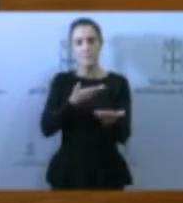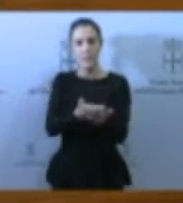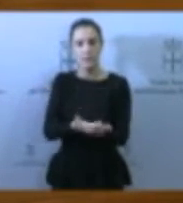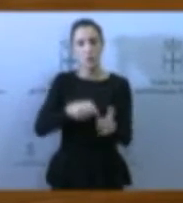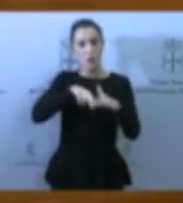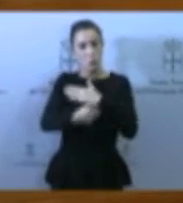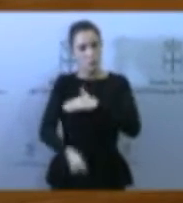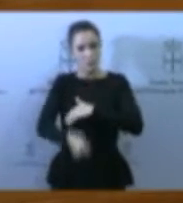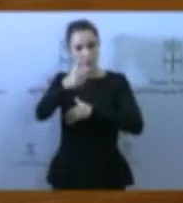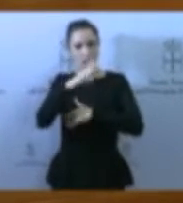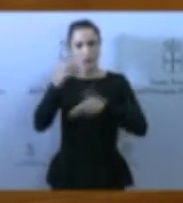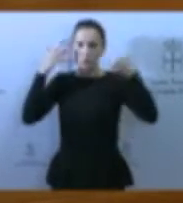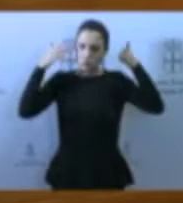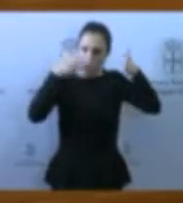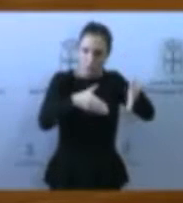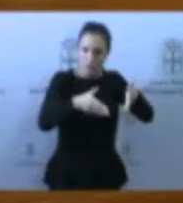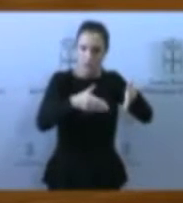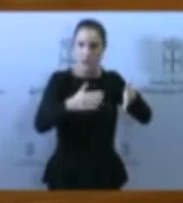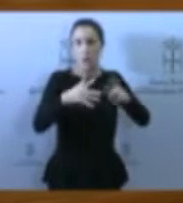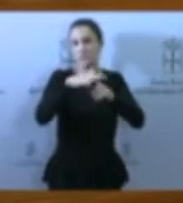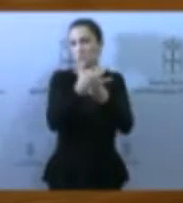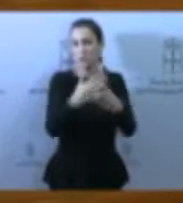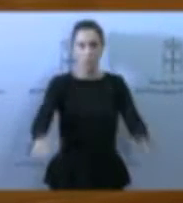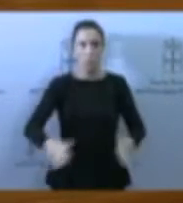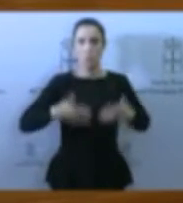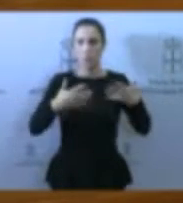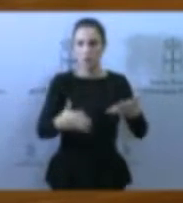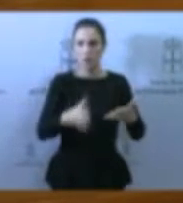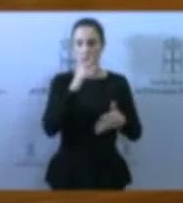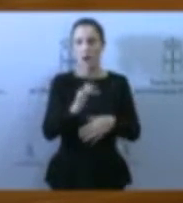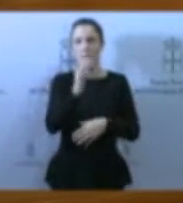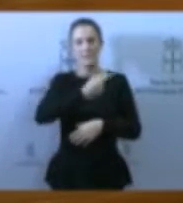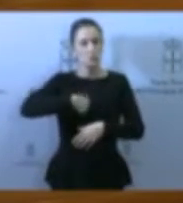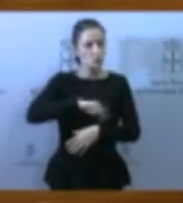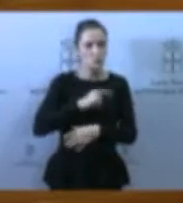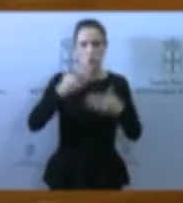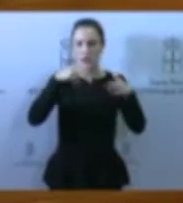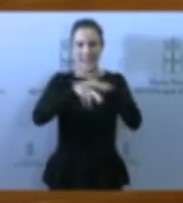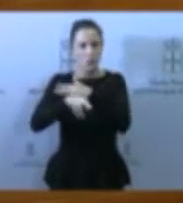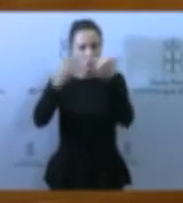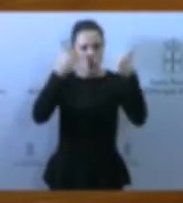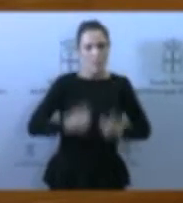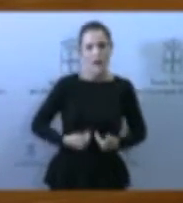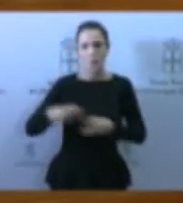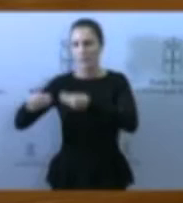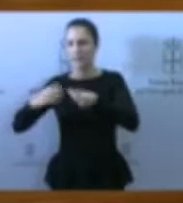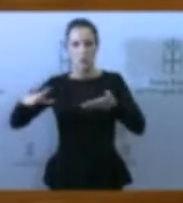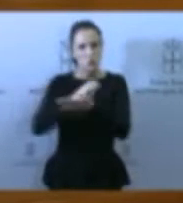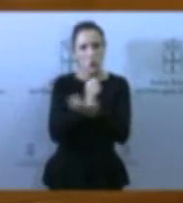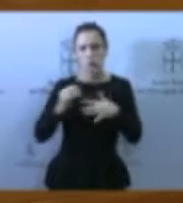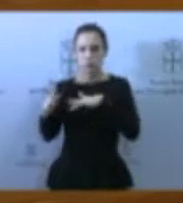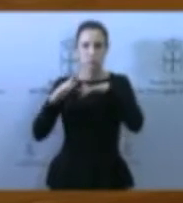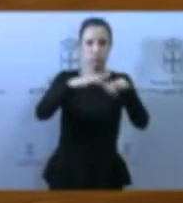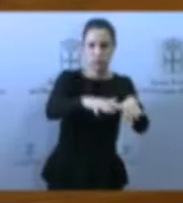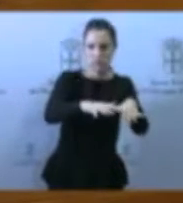complicada e imprevista. No hace falta decir que, por nuestra parte, movilizamos todos los recursos humanos y materiales disponibles. El temporal